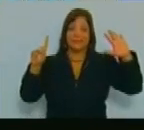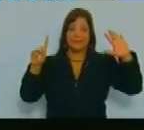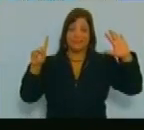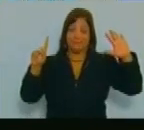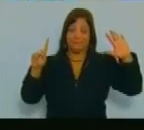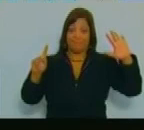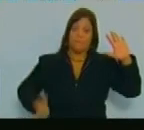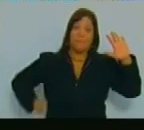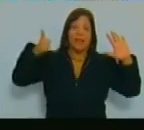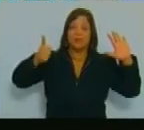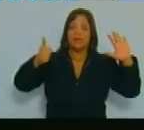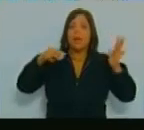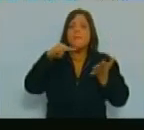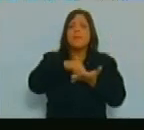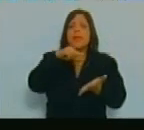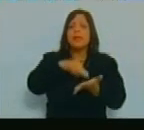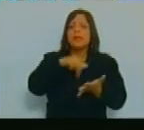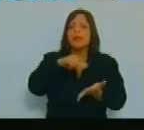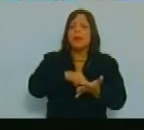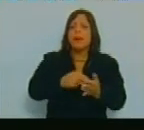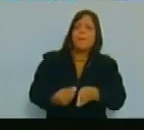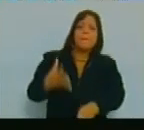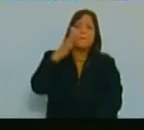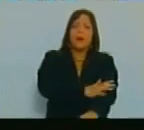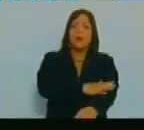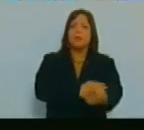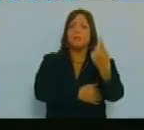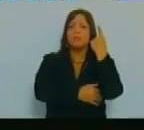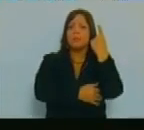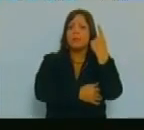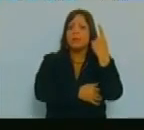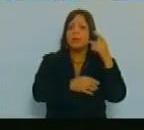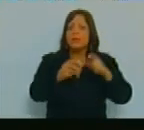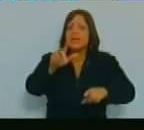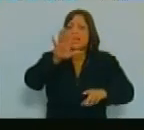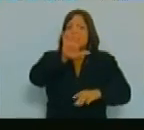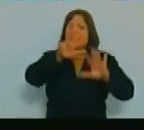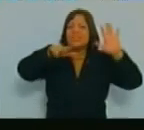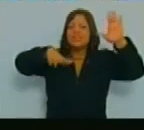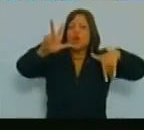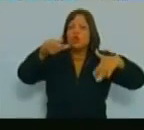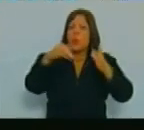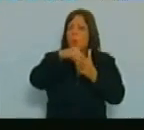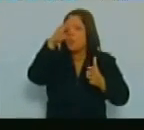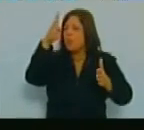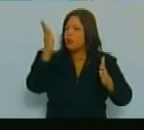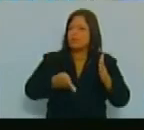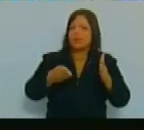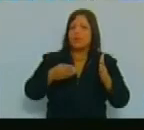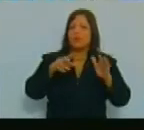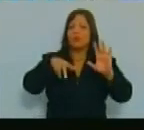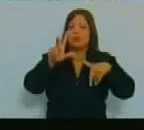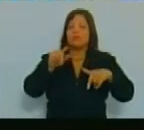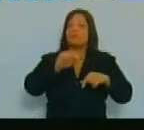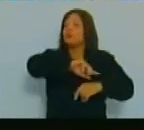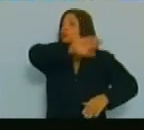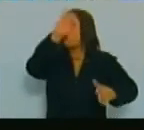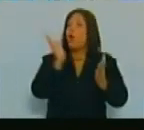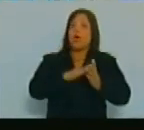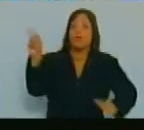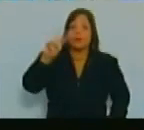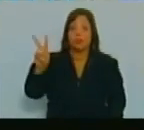solamente el estado miranda concentra el 18 por ciento de los homicidios de todo el